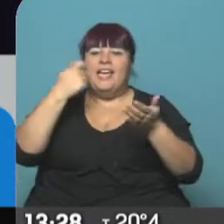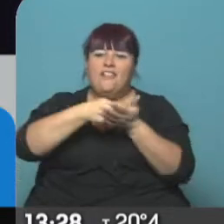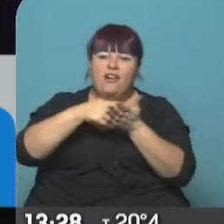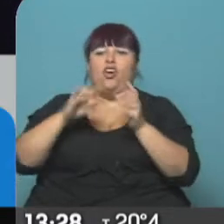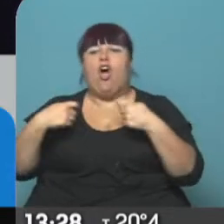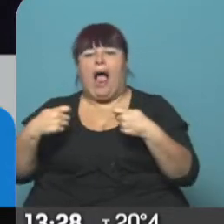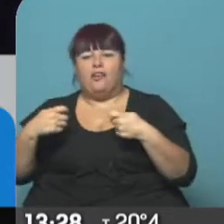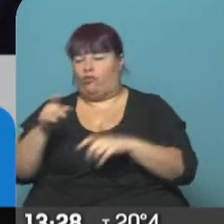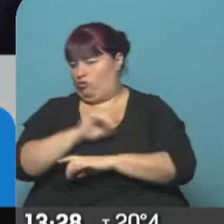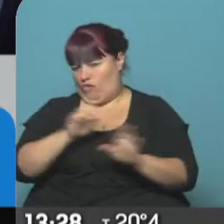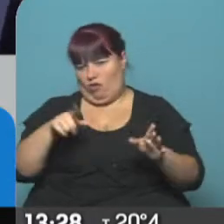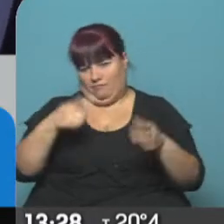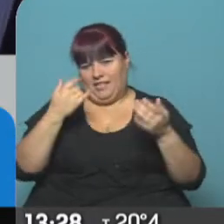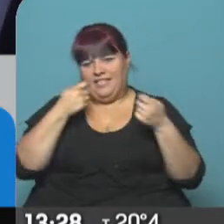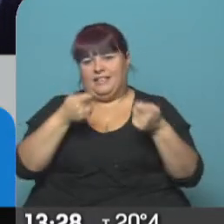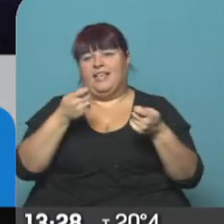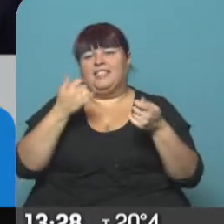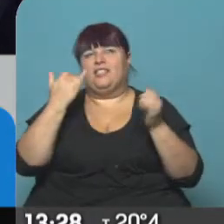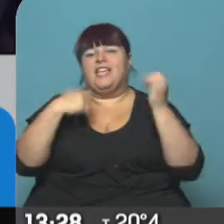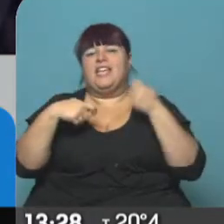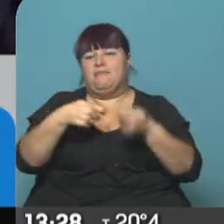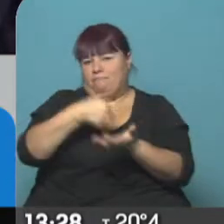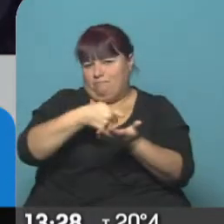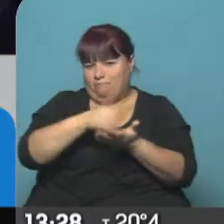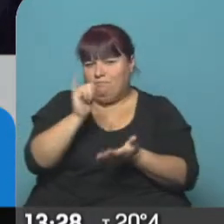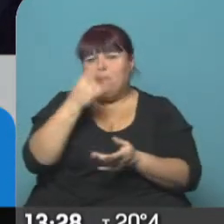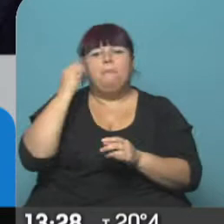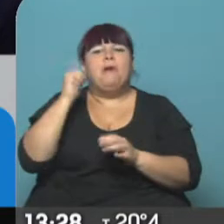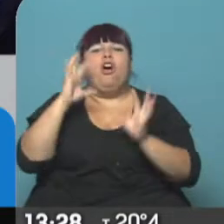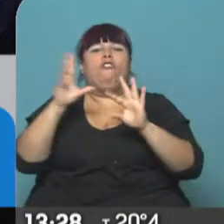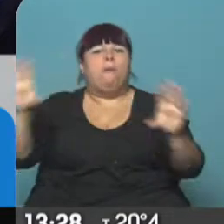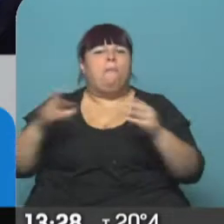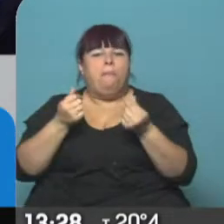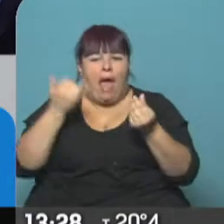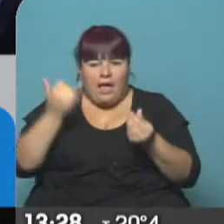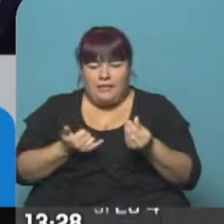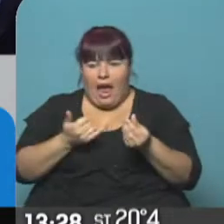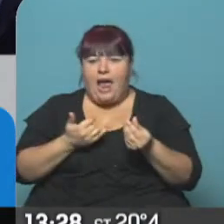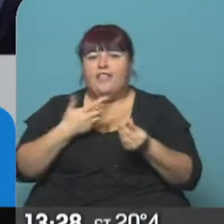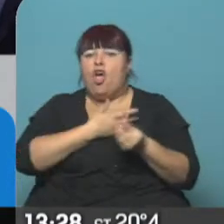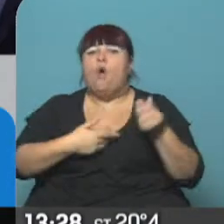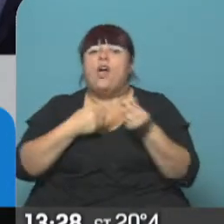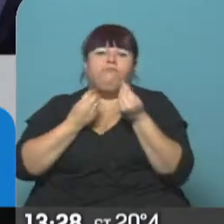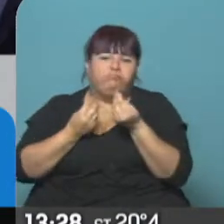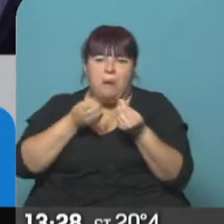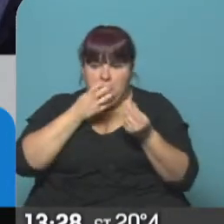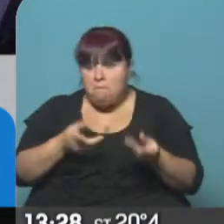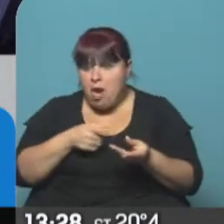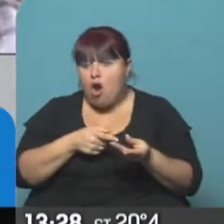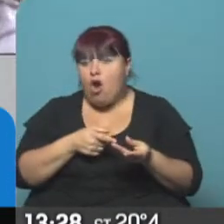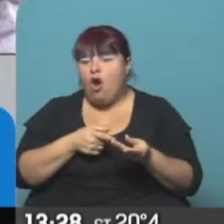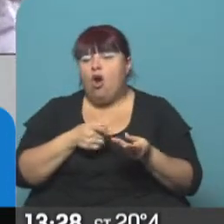gasto claramente es inversión creo que es el mejor destino que le podemos dar a los fondos públicos es